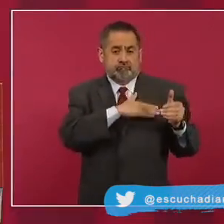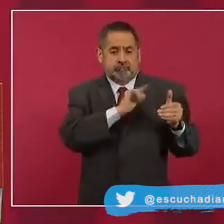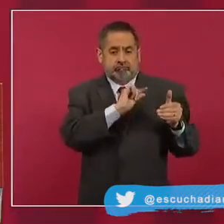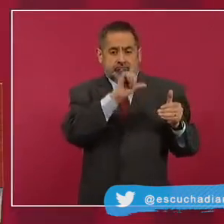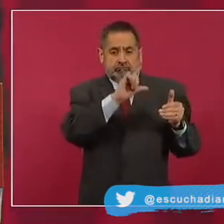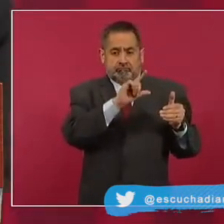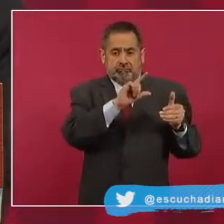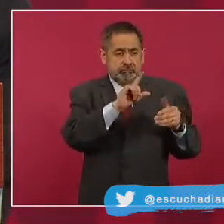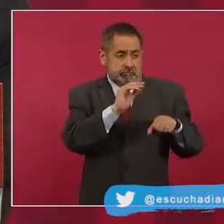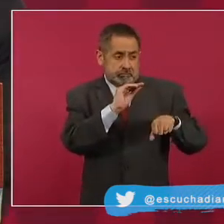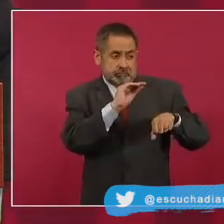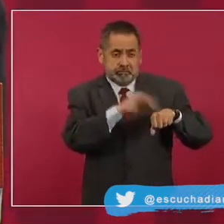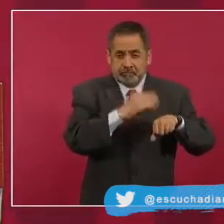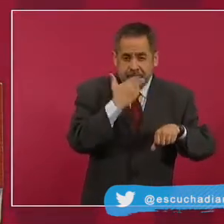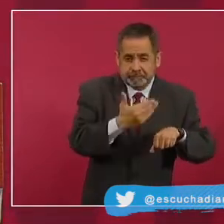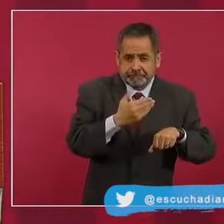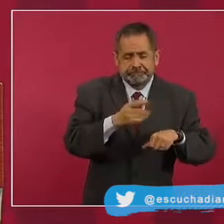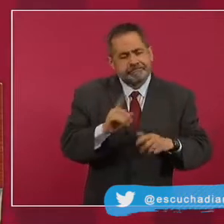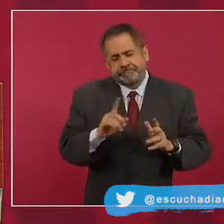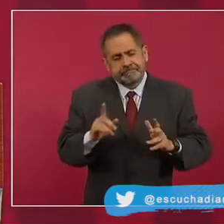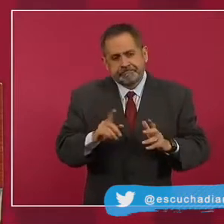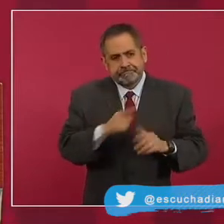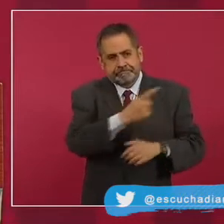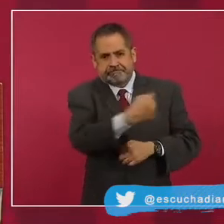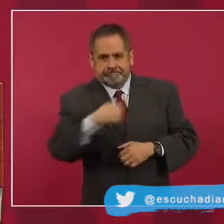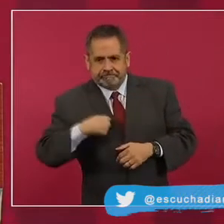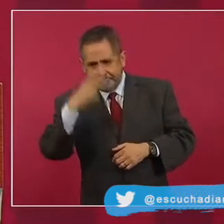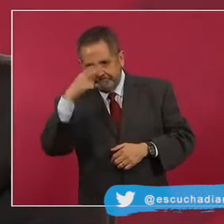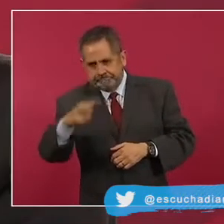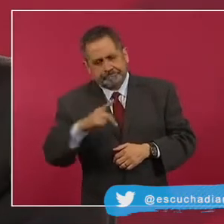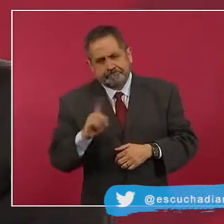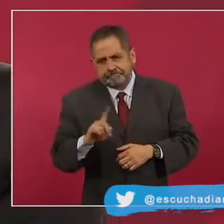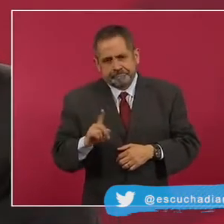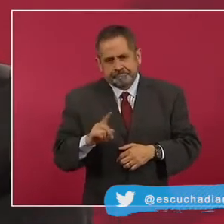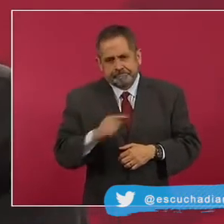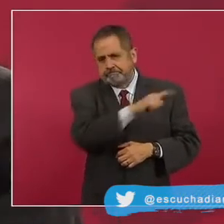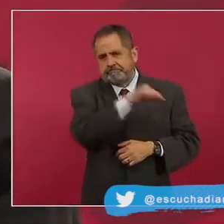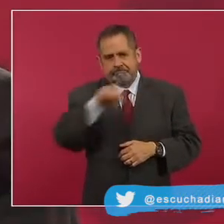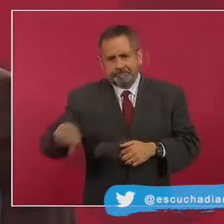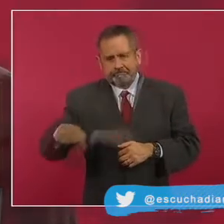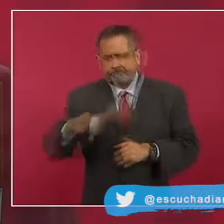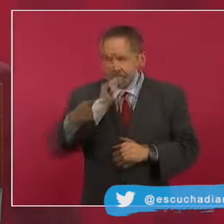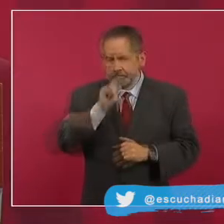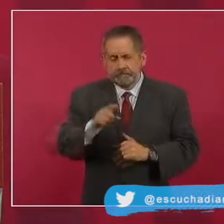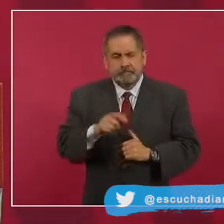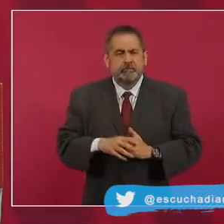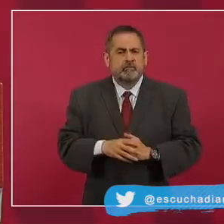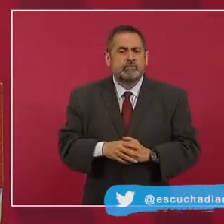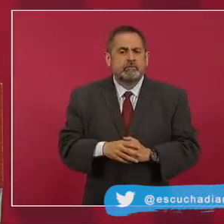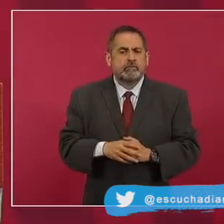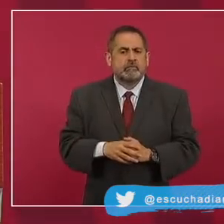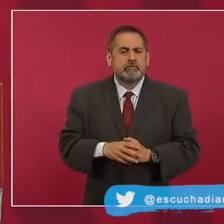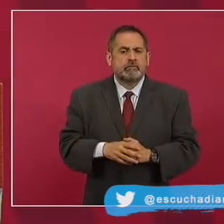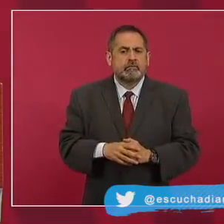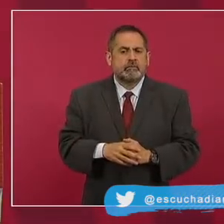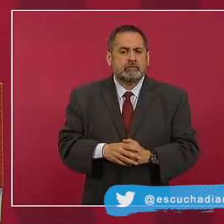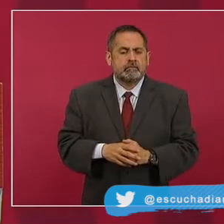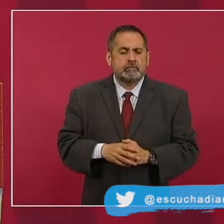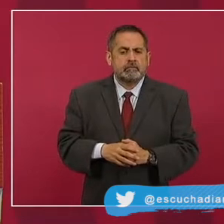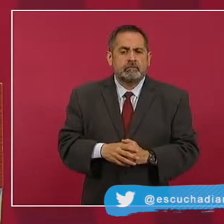no se ha portado bien con méxico ni con nuestro pueblo sean